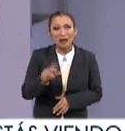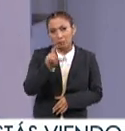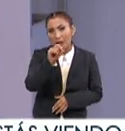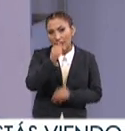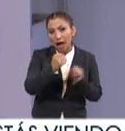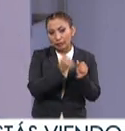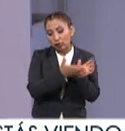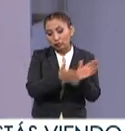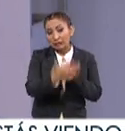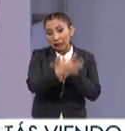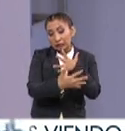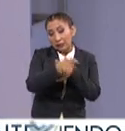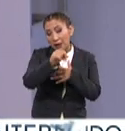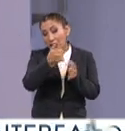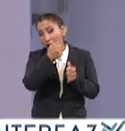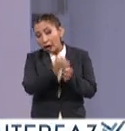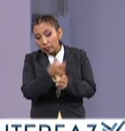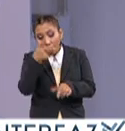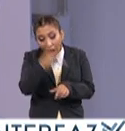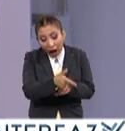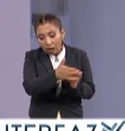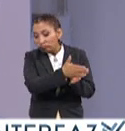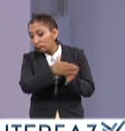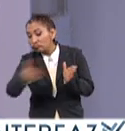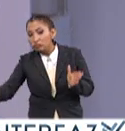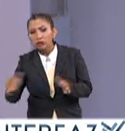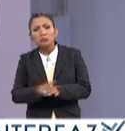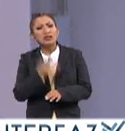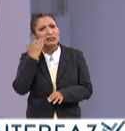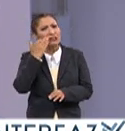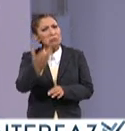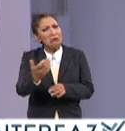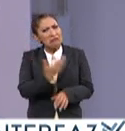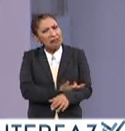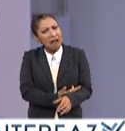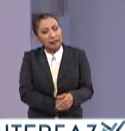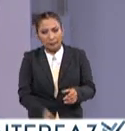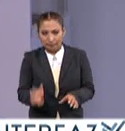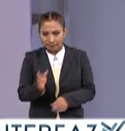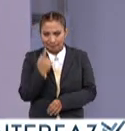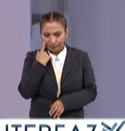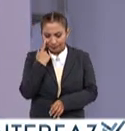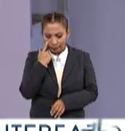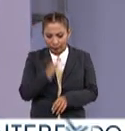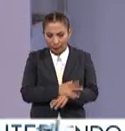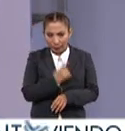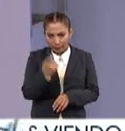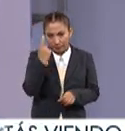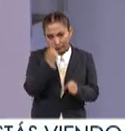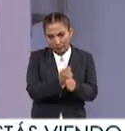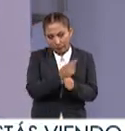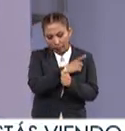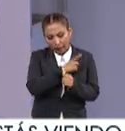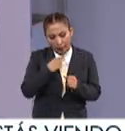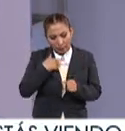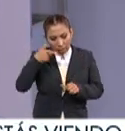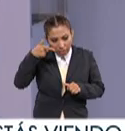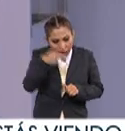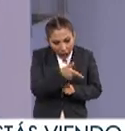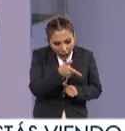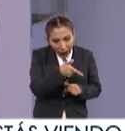20 años, de 15 a 20 años más o menos. Sí. ¿Por qué es tan tardado? Porque primero hay que